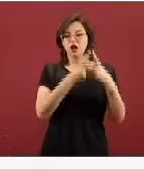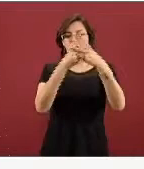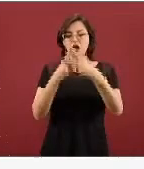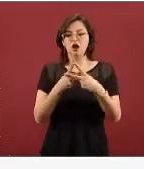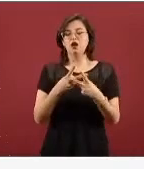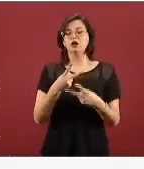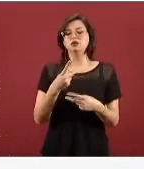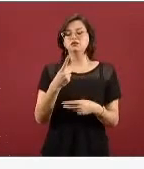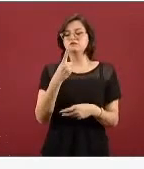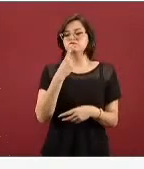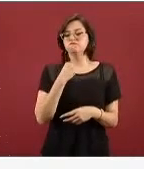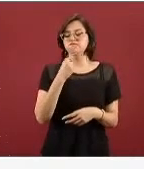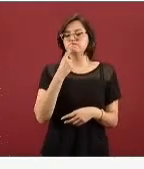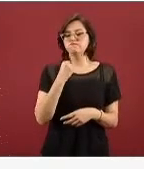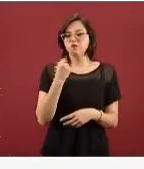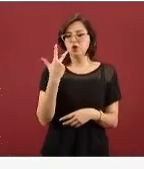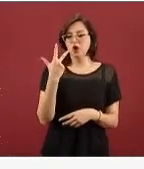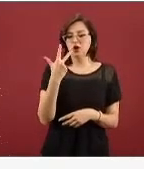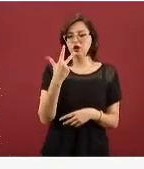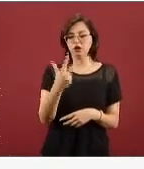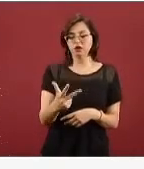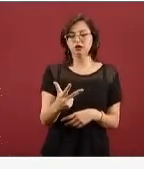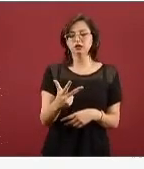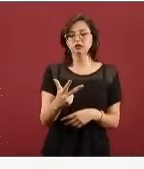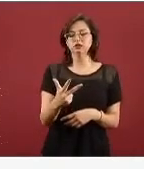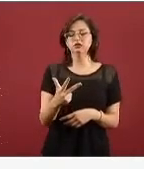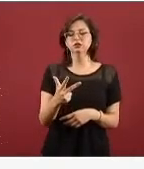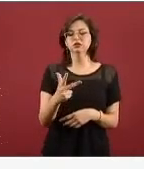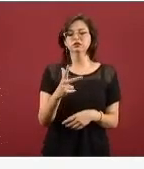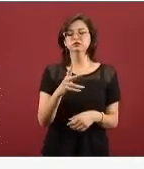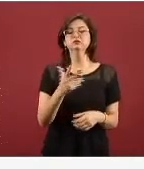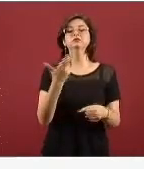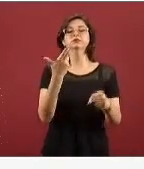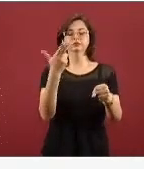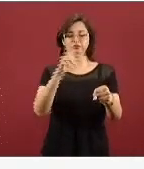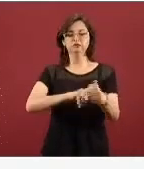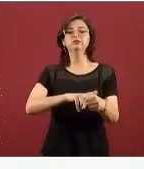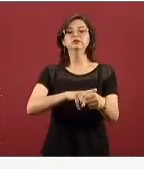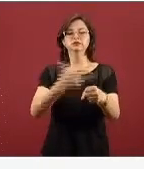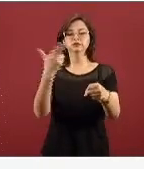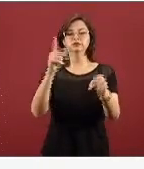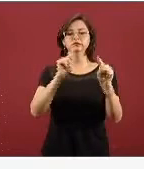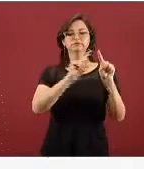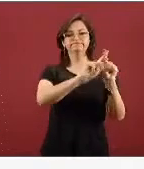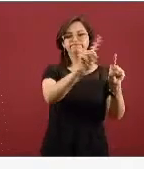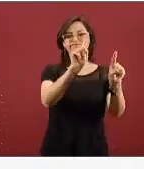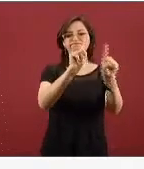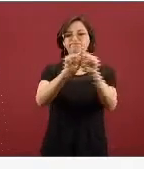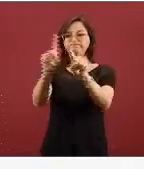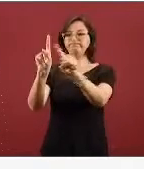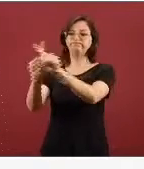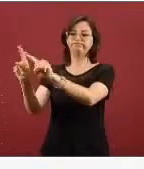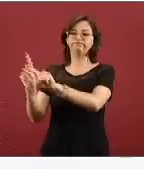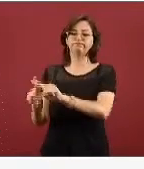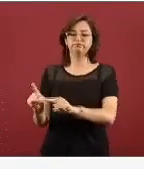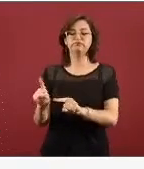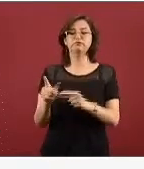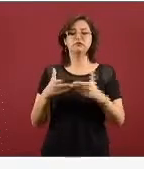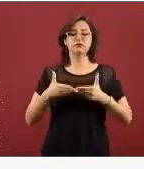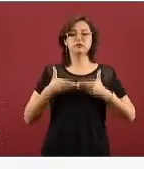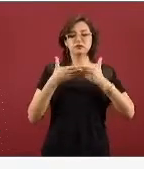8, son los centros, son hospitales en diferentes partes de los